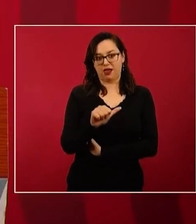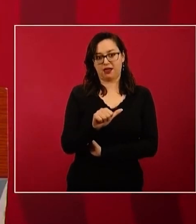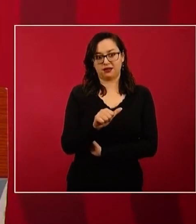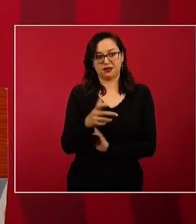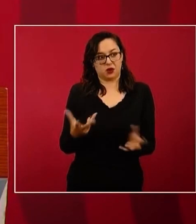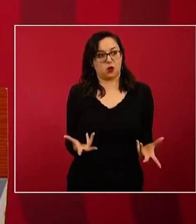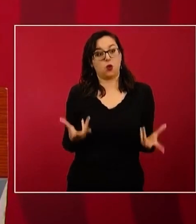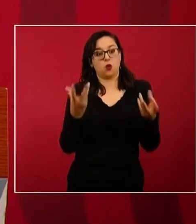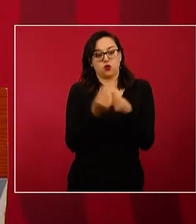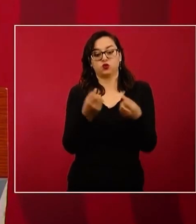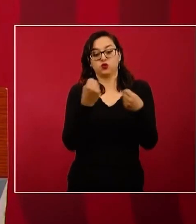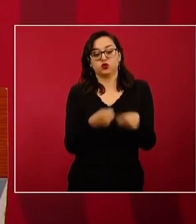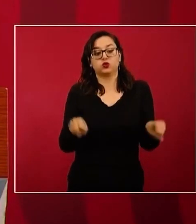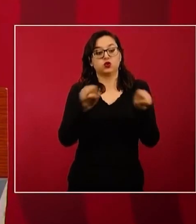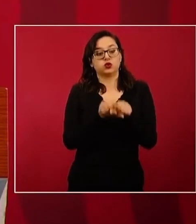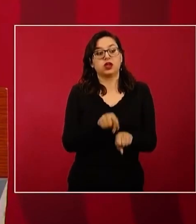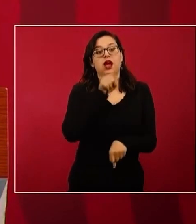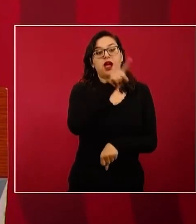y ya por eso